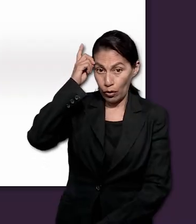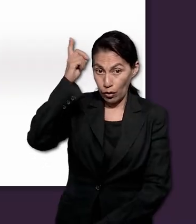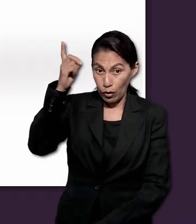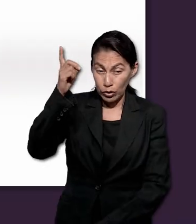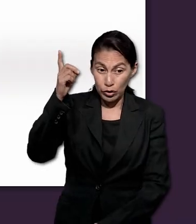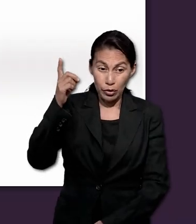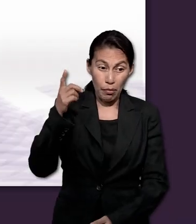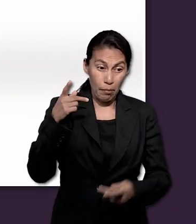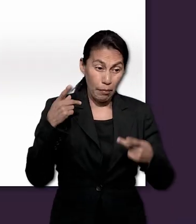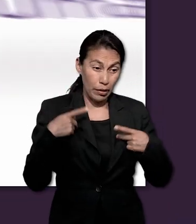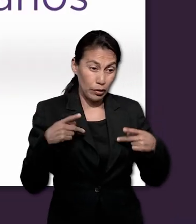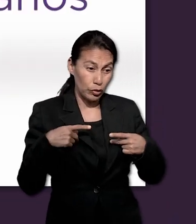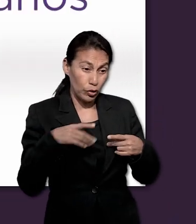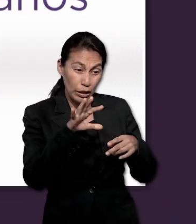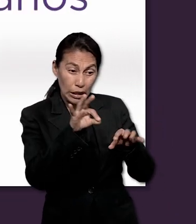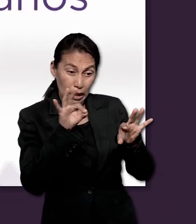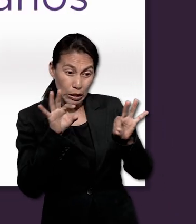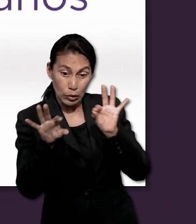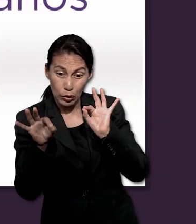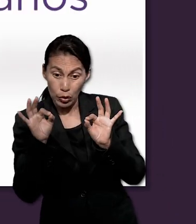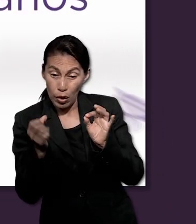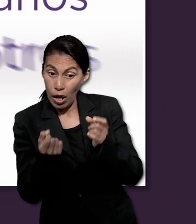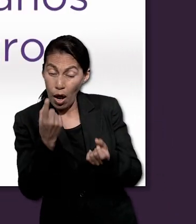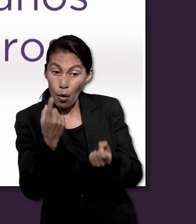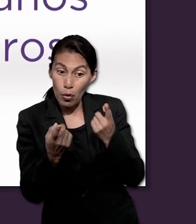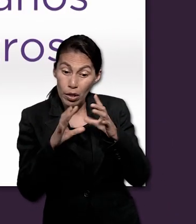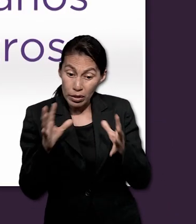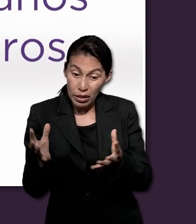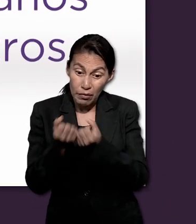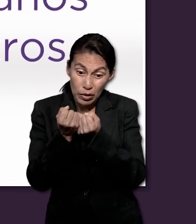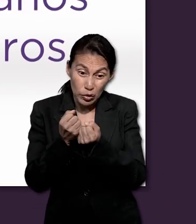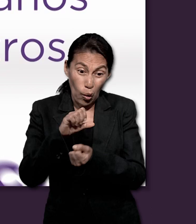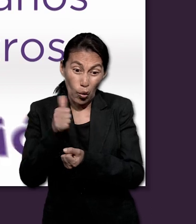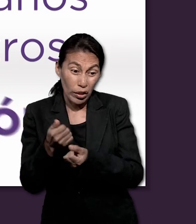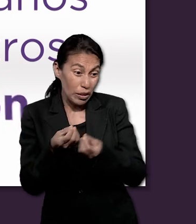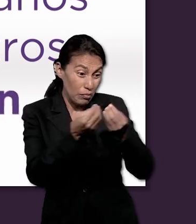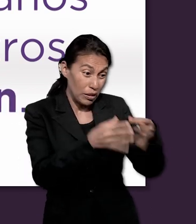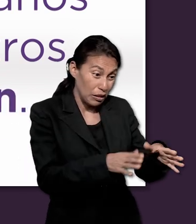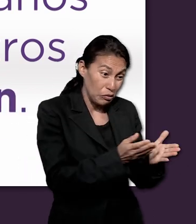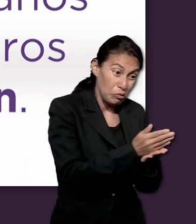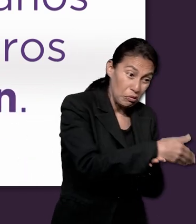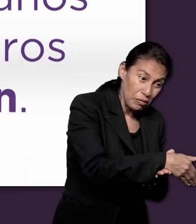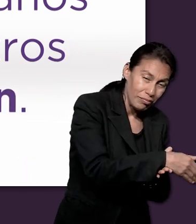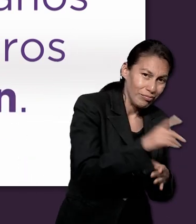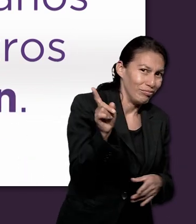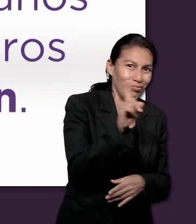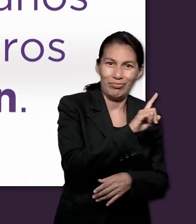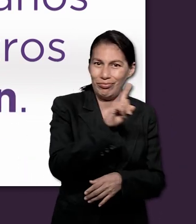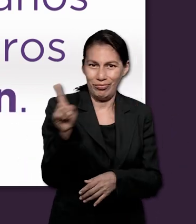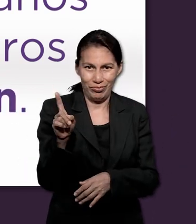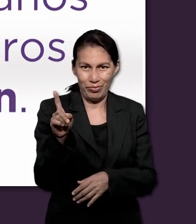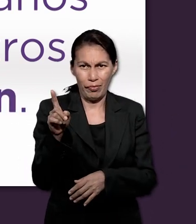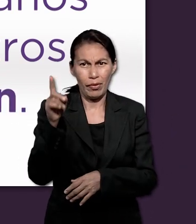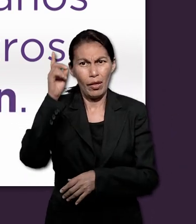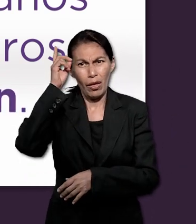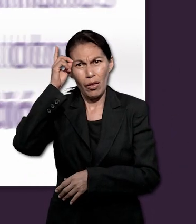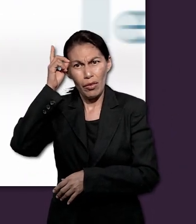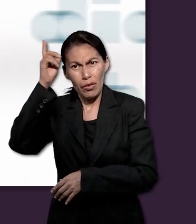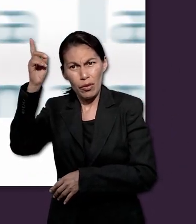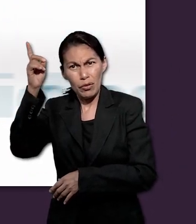Dios no predestinó a algunos seres humanos para la salvación y a otros para la perdición. Más